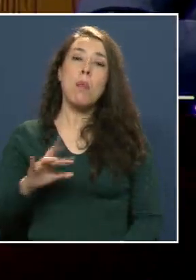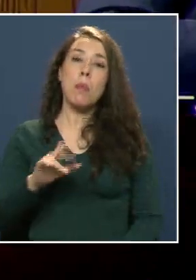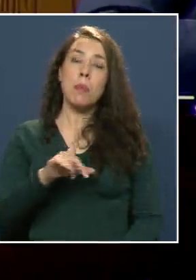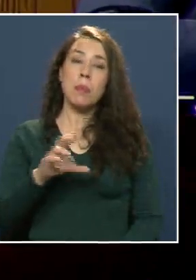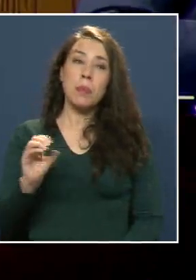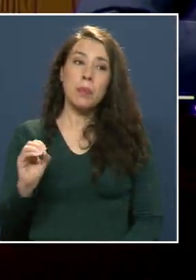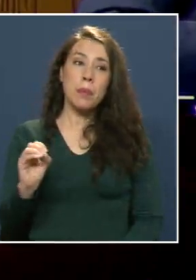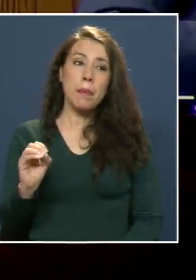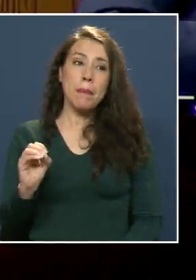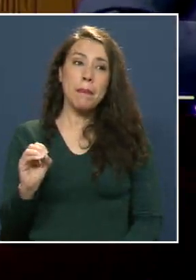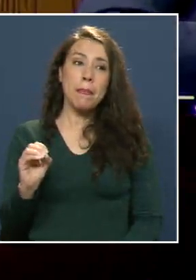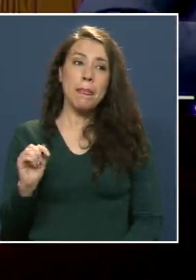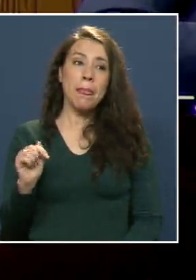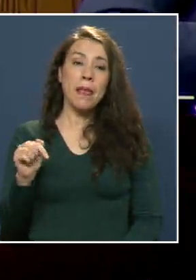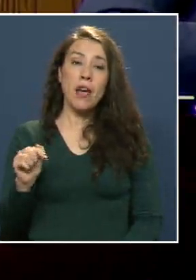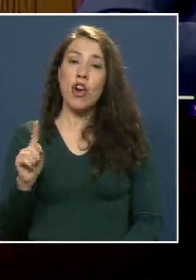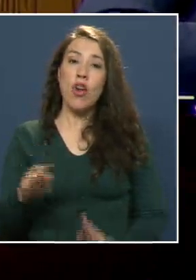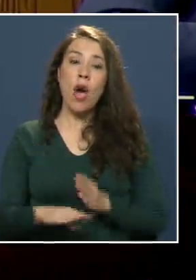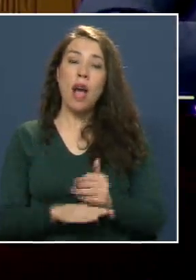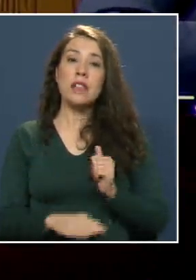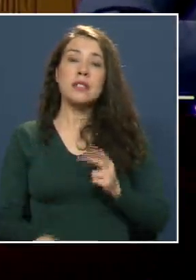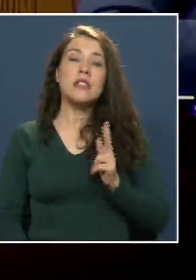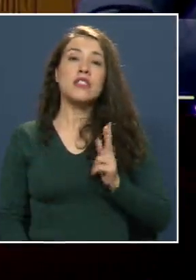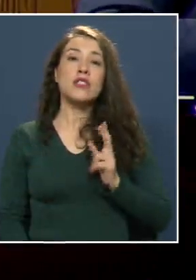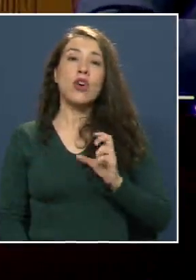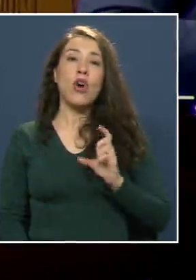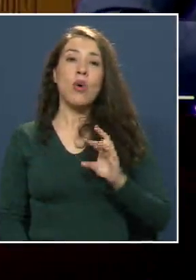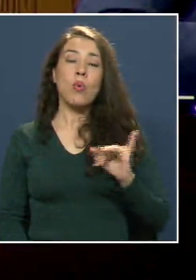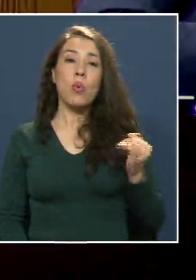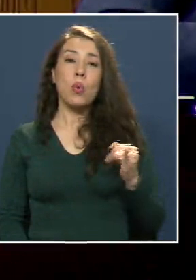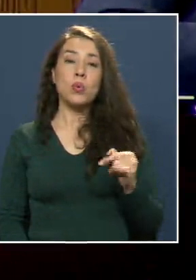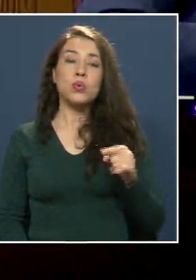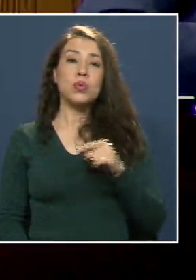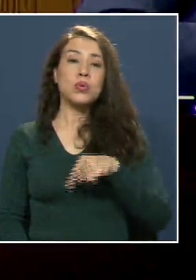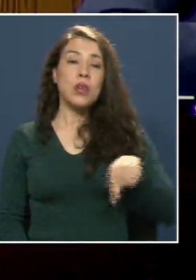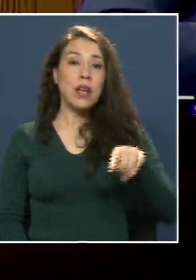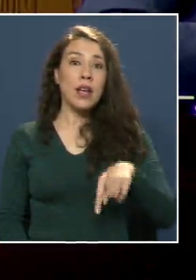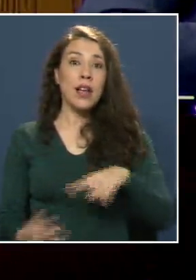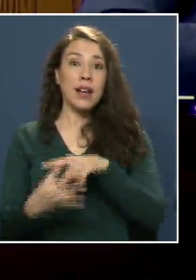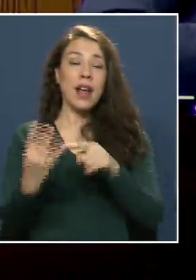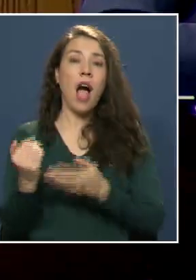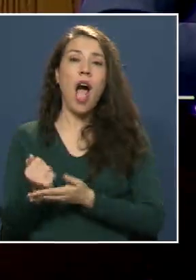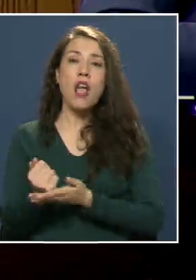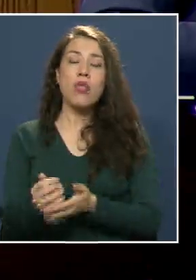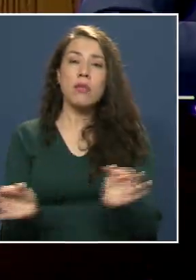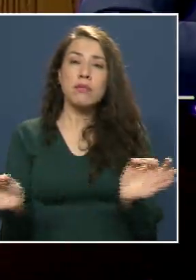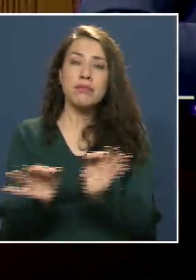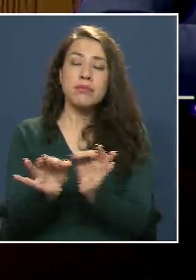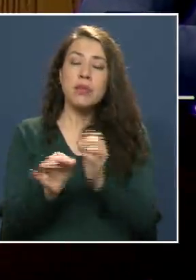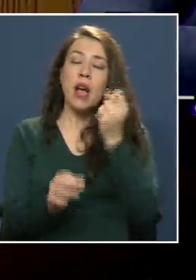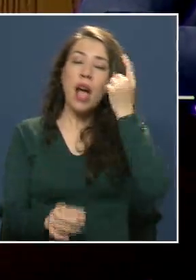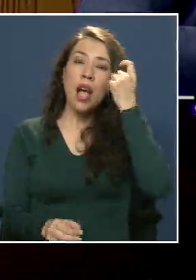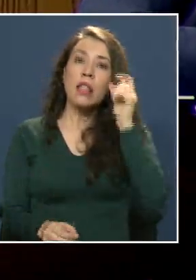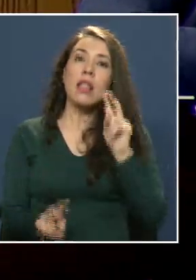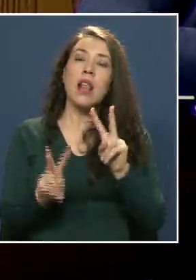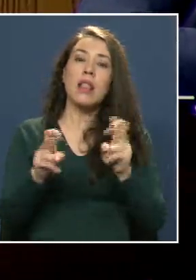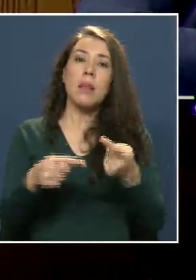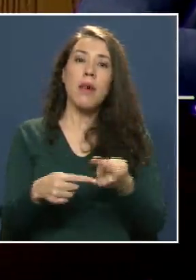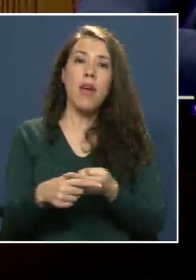José Andrés Murillo, perdón, que hoy día no está acá, y Juan Carlos Cruz, por lo que nos ayudaron a entender sobre el abuso.